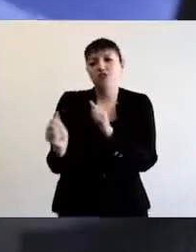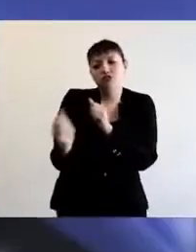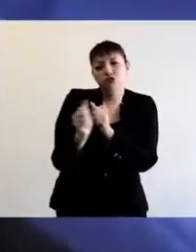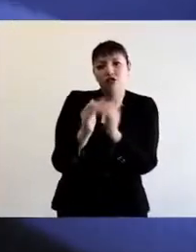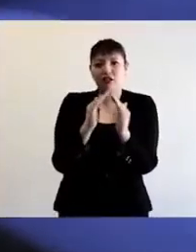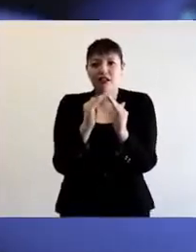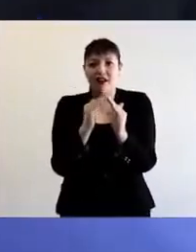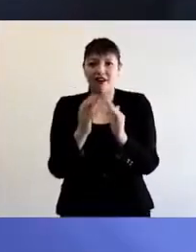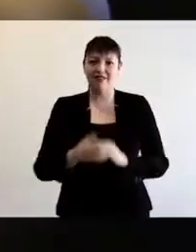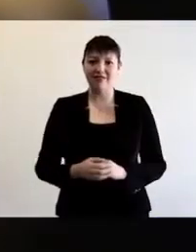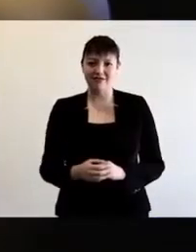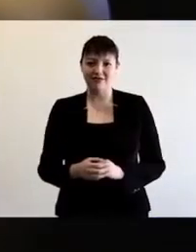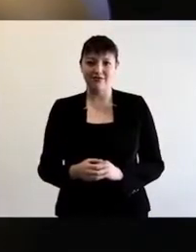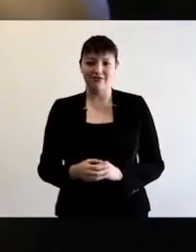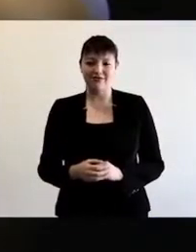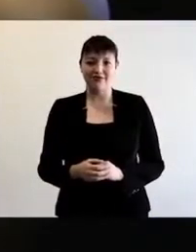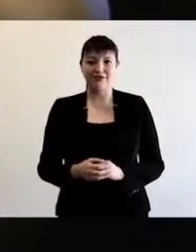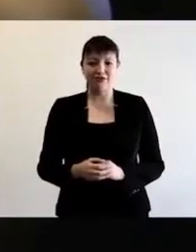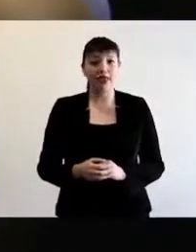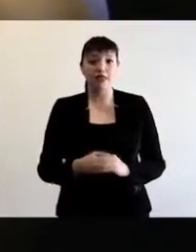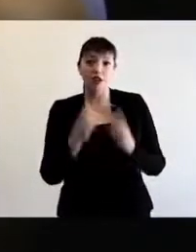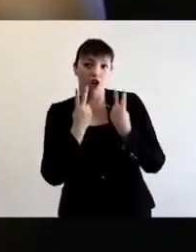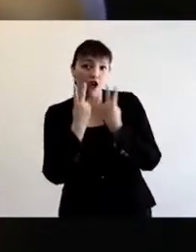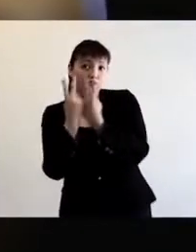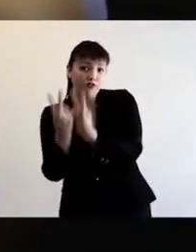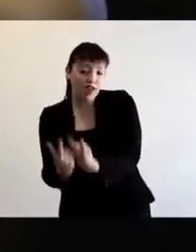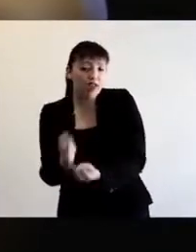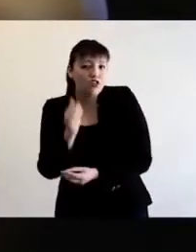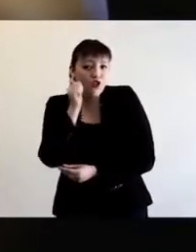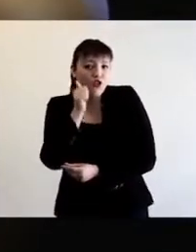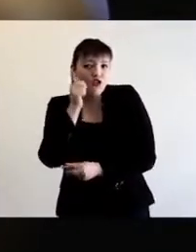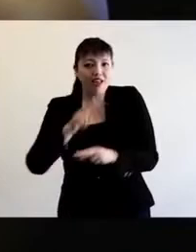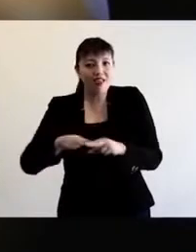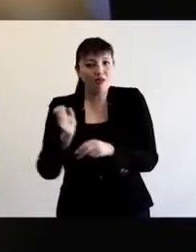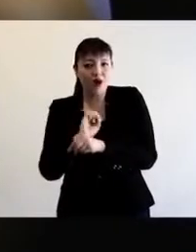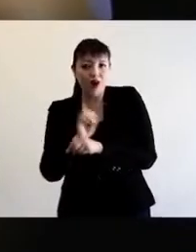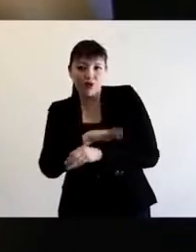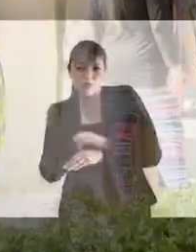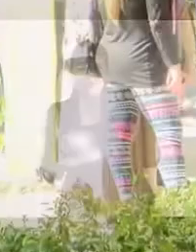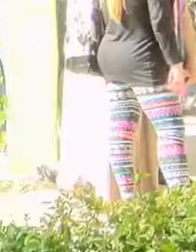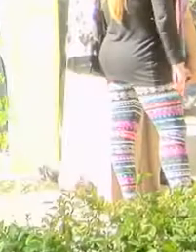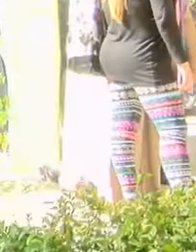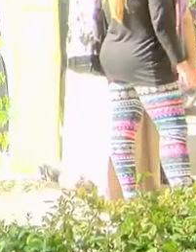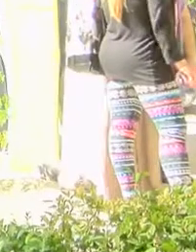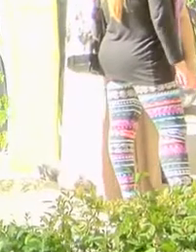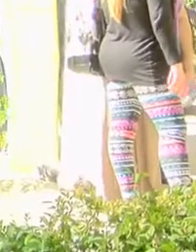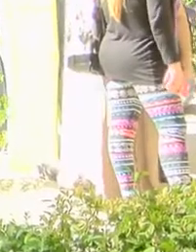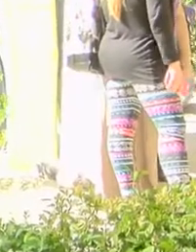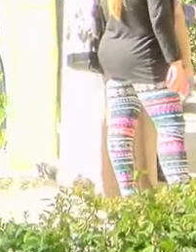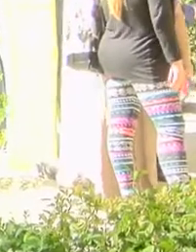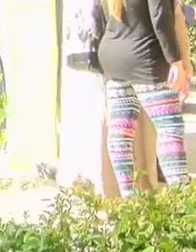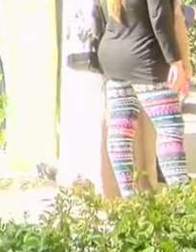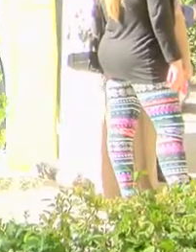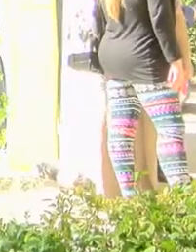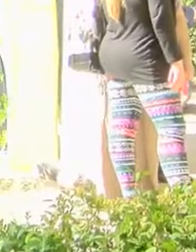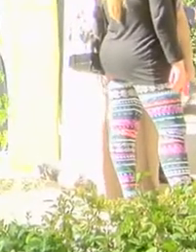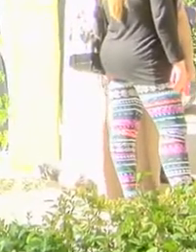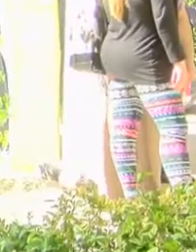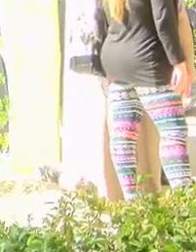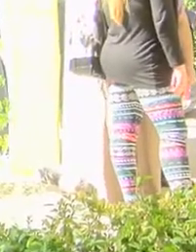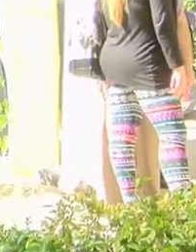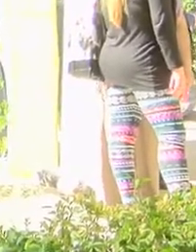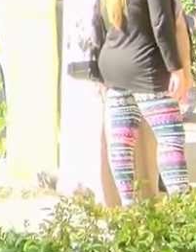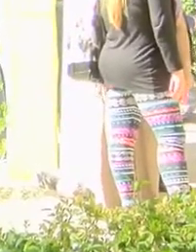etario. Por lo tanto, lo que buscamos es intentar prevenir estas consecuencias fatales o graves cuando ocurren accidentes de tránsito y por